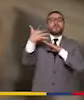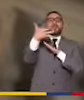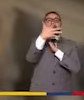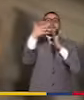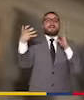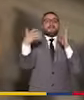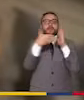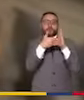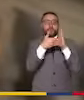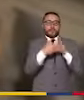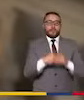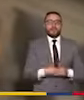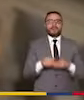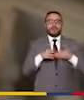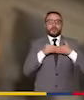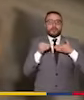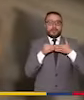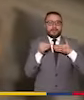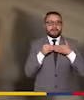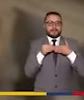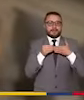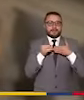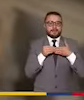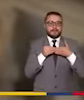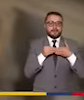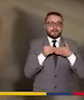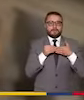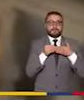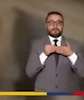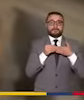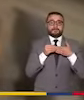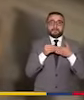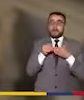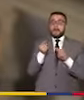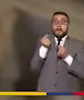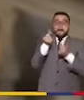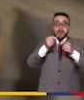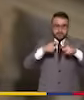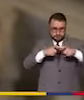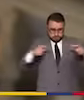5.500.000 dólares. En efectivo,